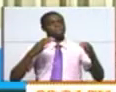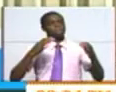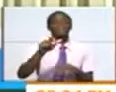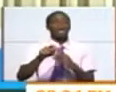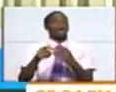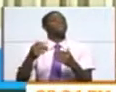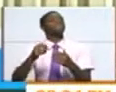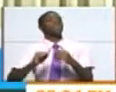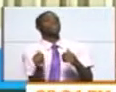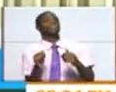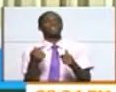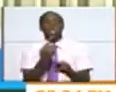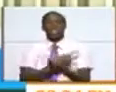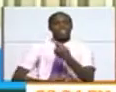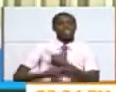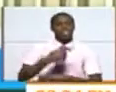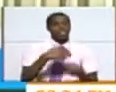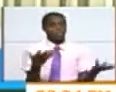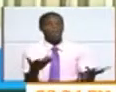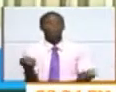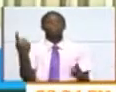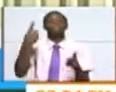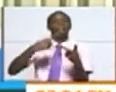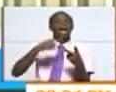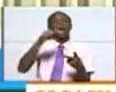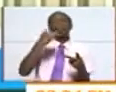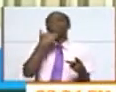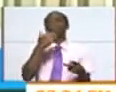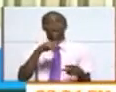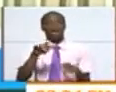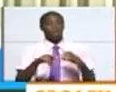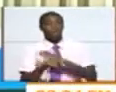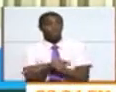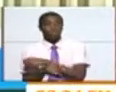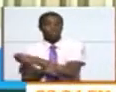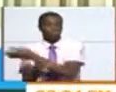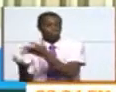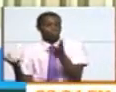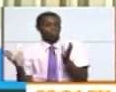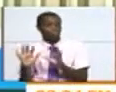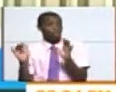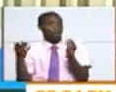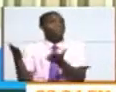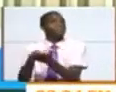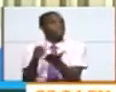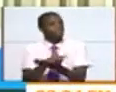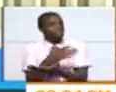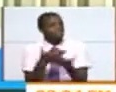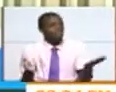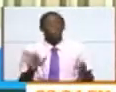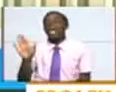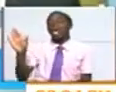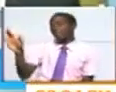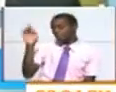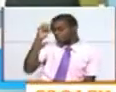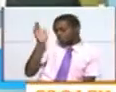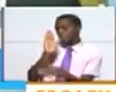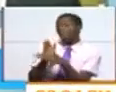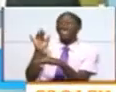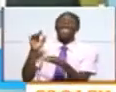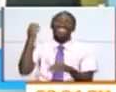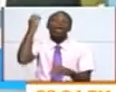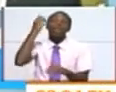O hablando de las muertes por la parte de la oposición de chavistas. Esta mañana veíamos en la Plaza de